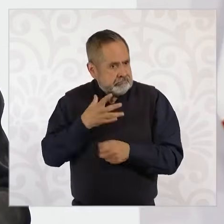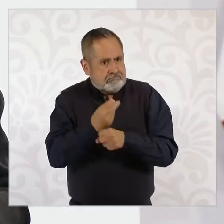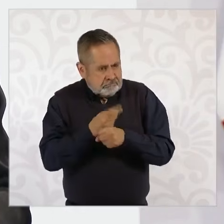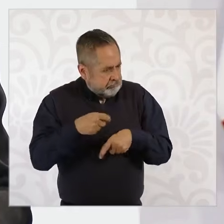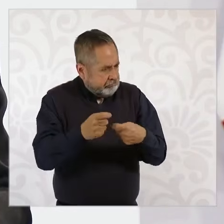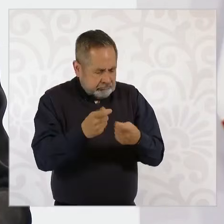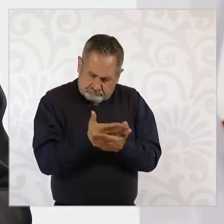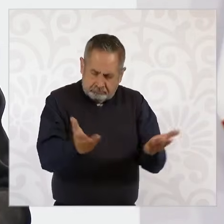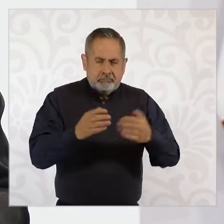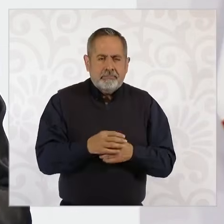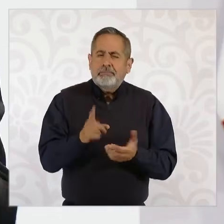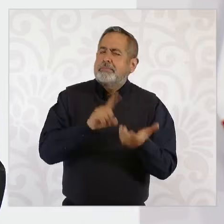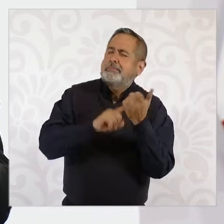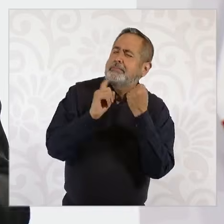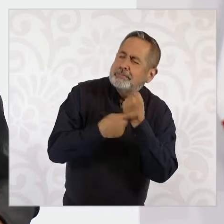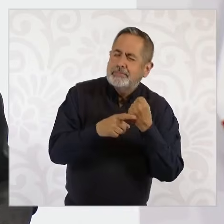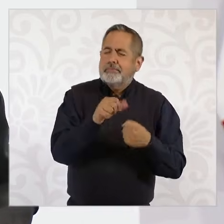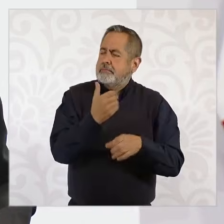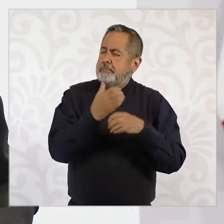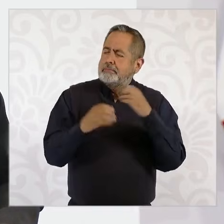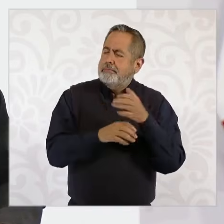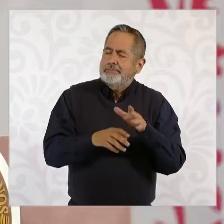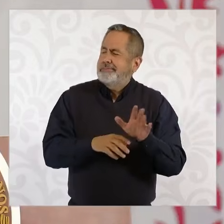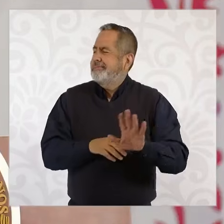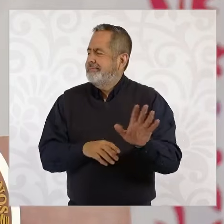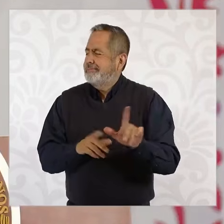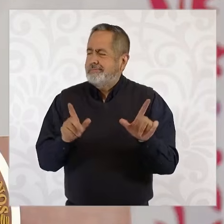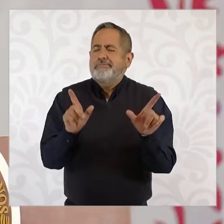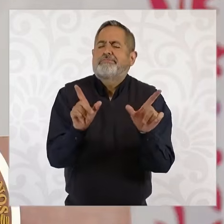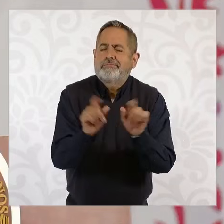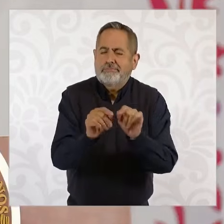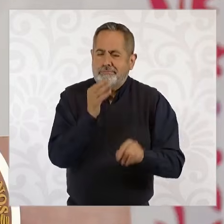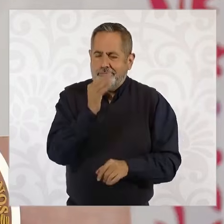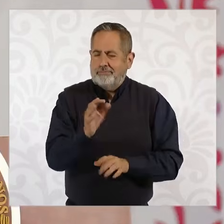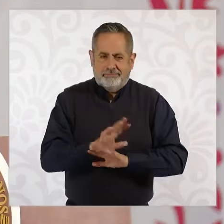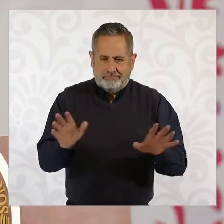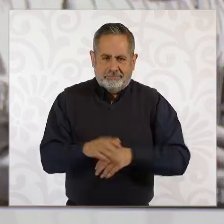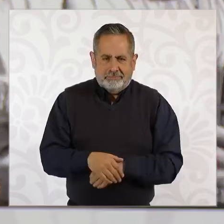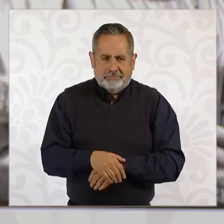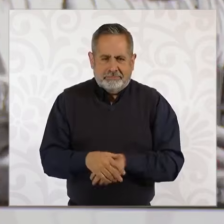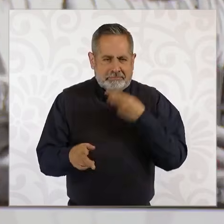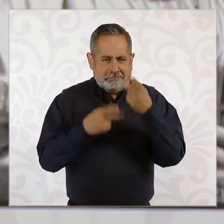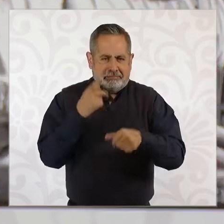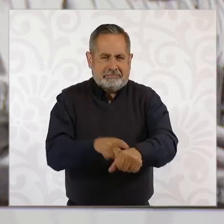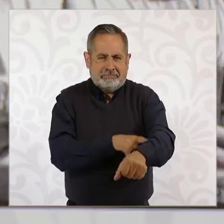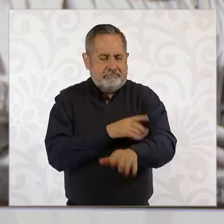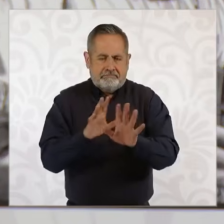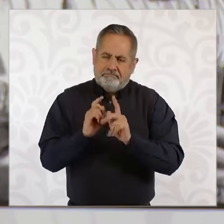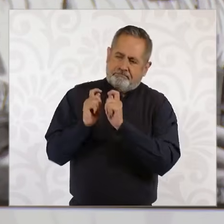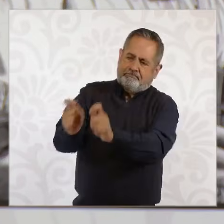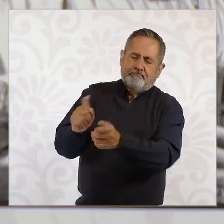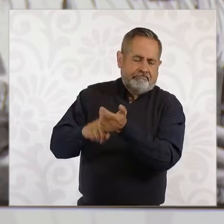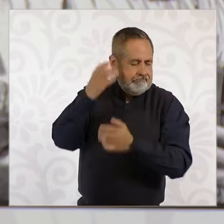en lo del metro. Pero bueno, ya no quiero hablar mucho más del metro porque eso le corresponde a